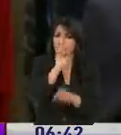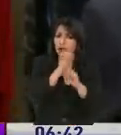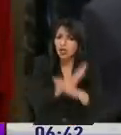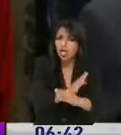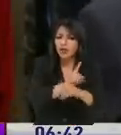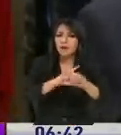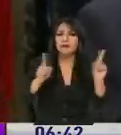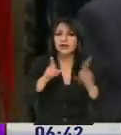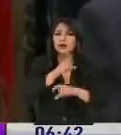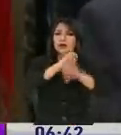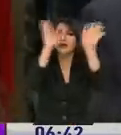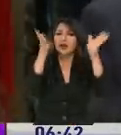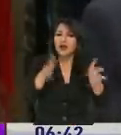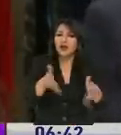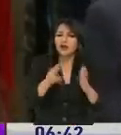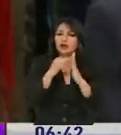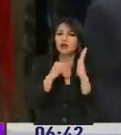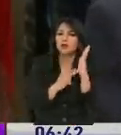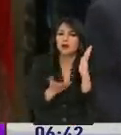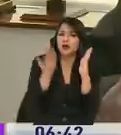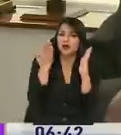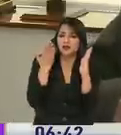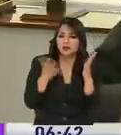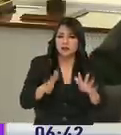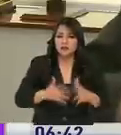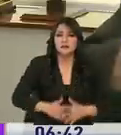no estaba muy claro en la normativa anterior.